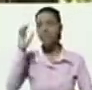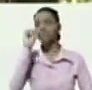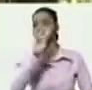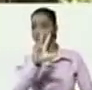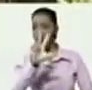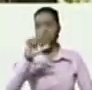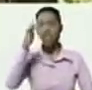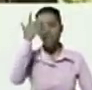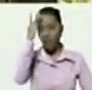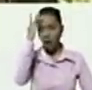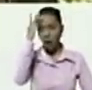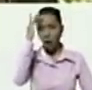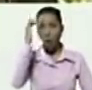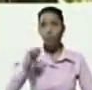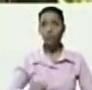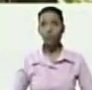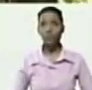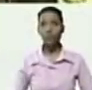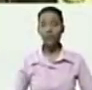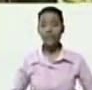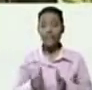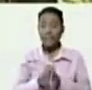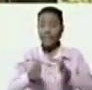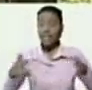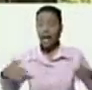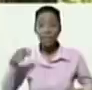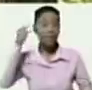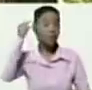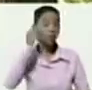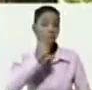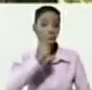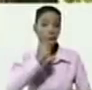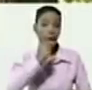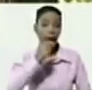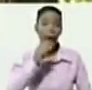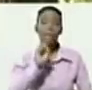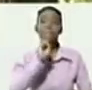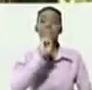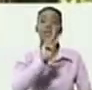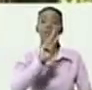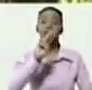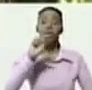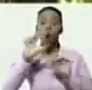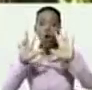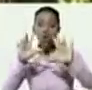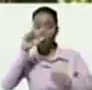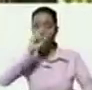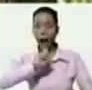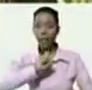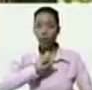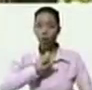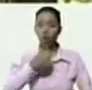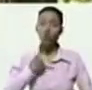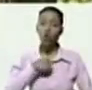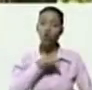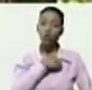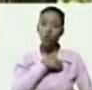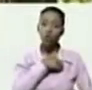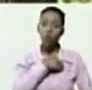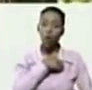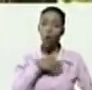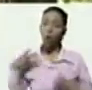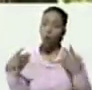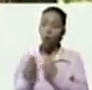natalicio de este grande Antonio José de Sucre. Hace 28 años estábamos nosotros